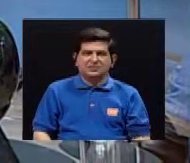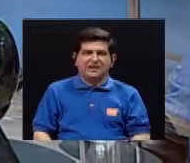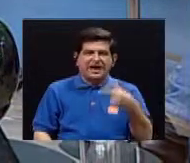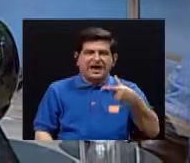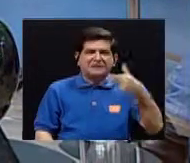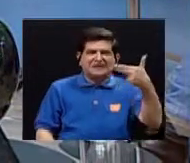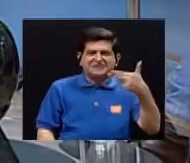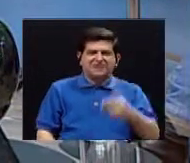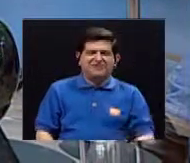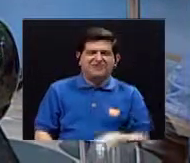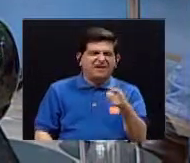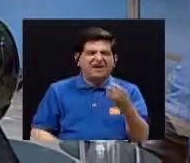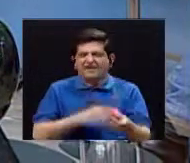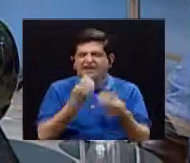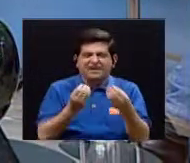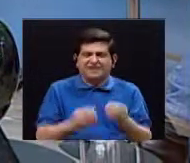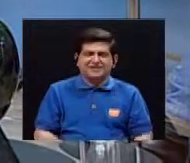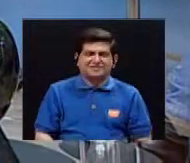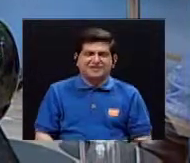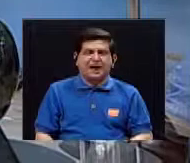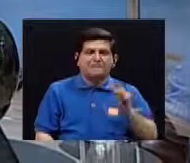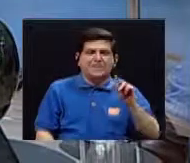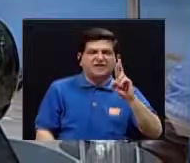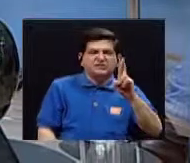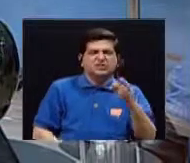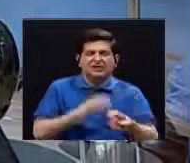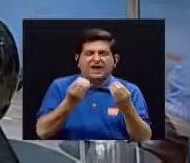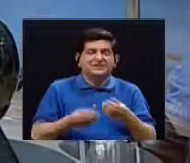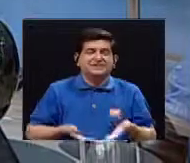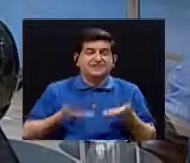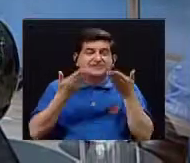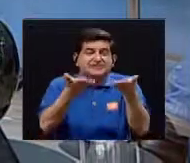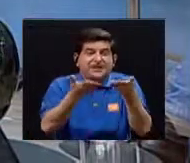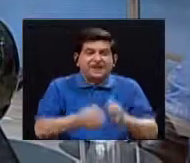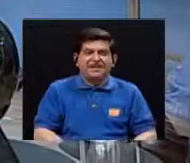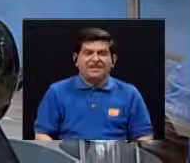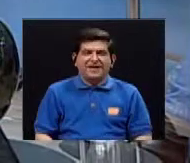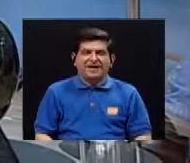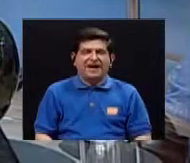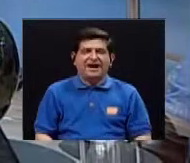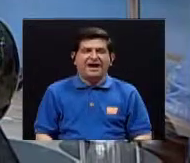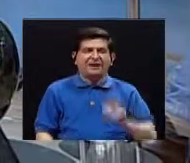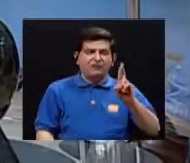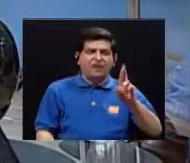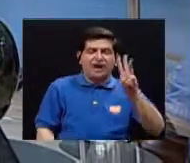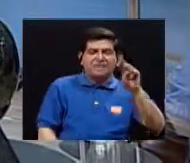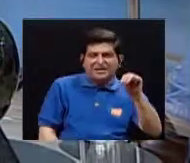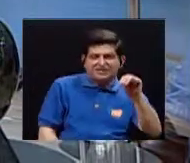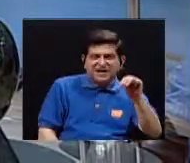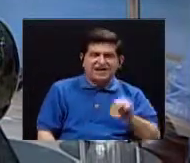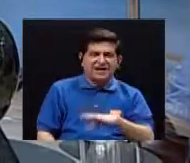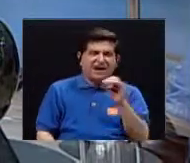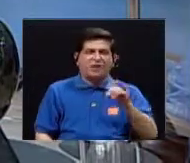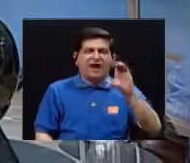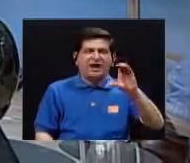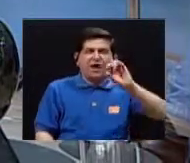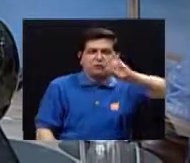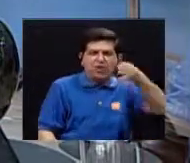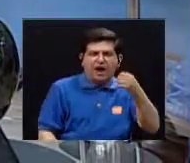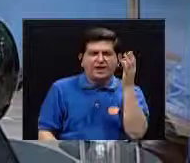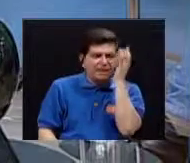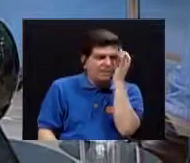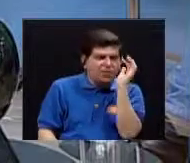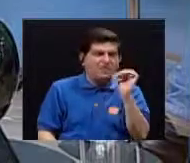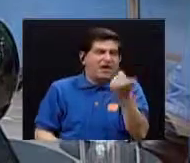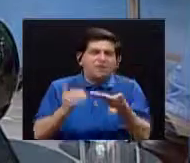usted va a oír a chavarría mira chavalería que hacer tal cosa el macho que hacer tal cosa se la pasa a marchena que acierta al cosa que se la pasa a